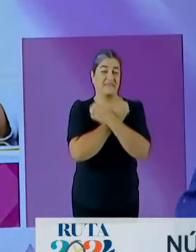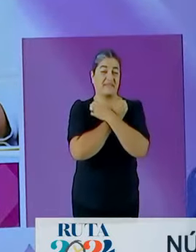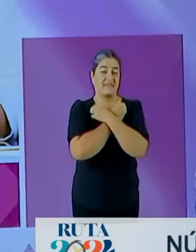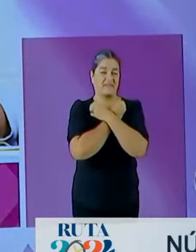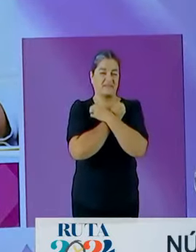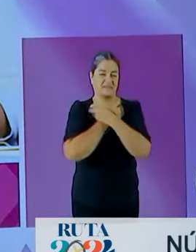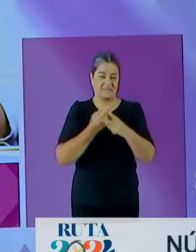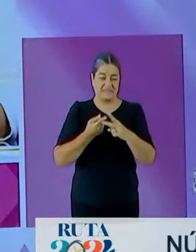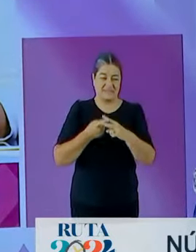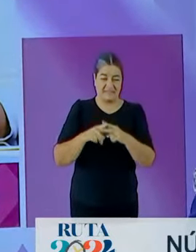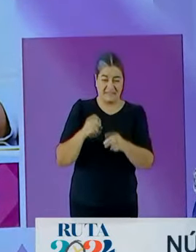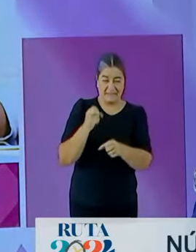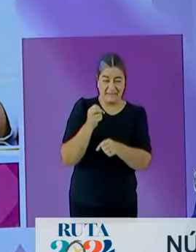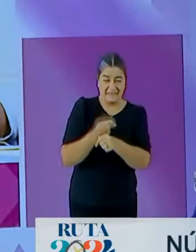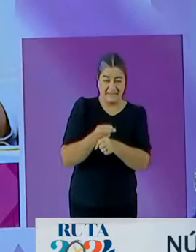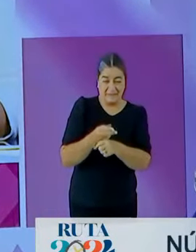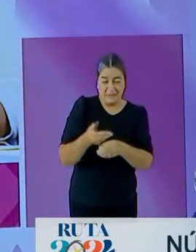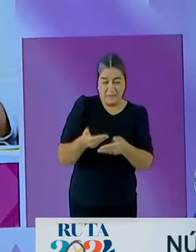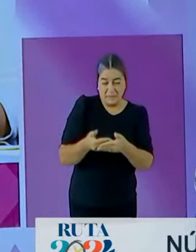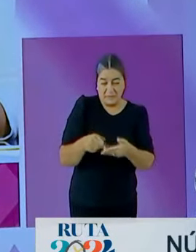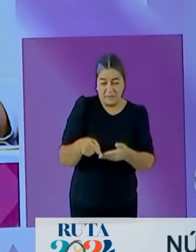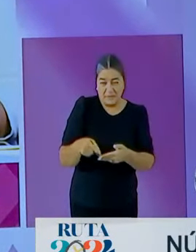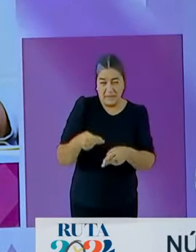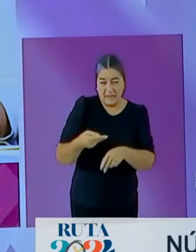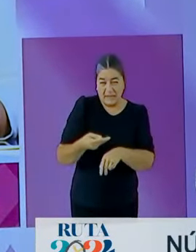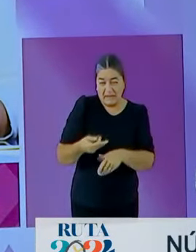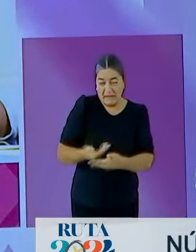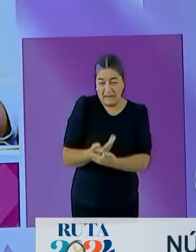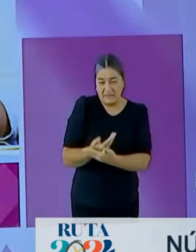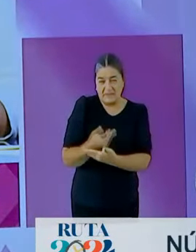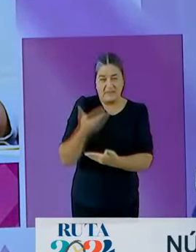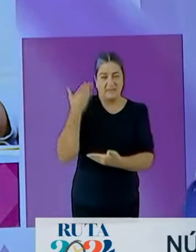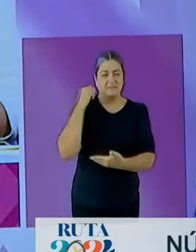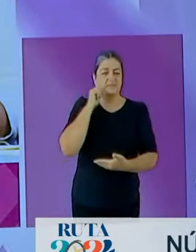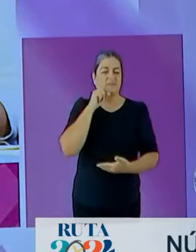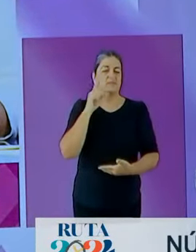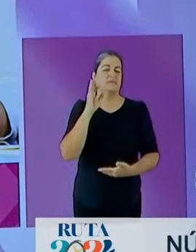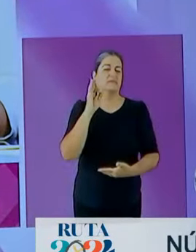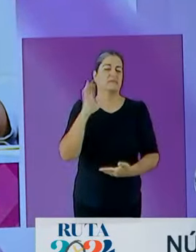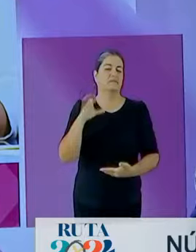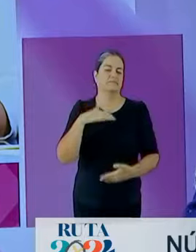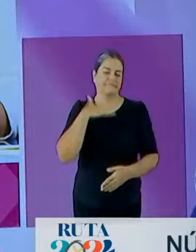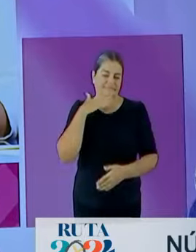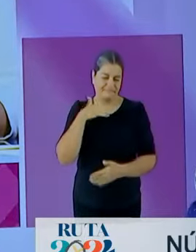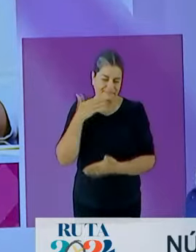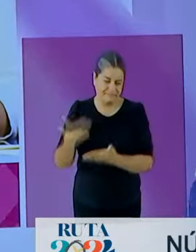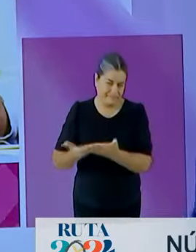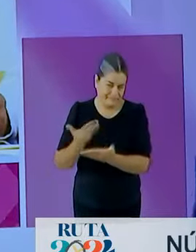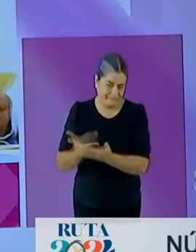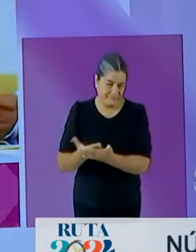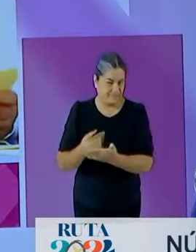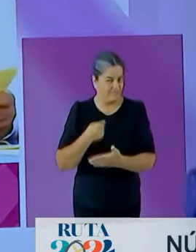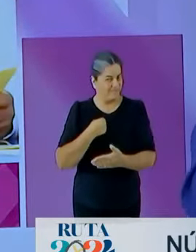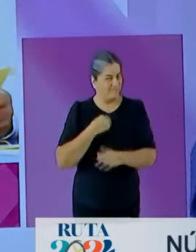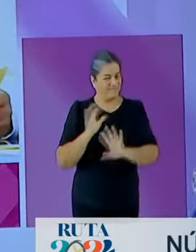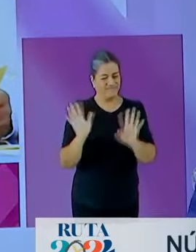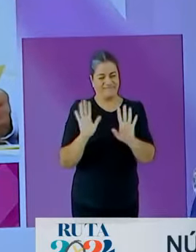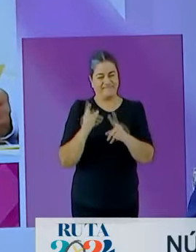que esto de que alguien ponga de cabeza le pasó también a López Obrador es una anécdota, eso no pasa nada. Sí queremos poner a este